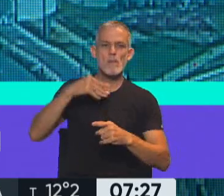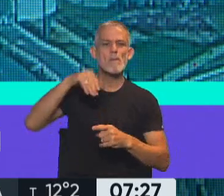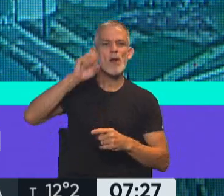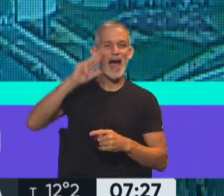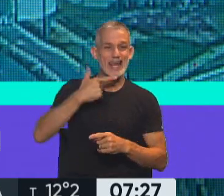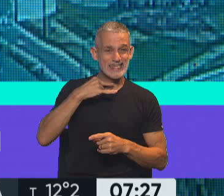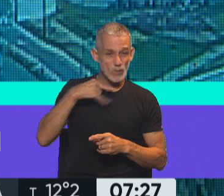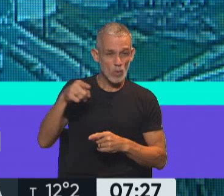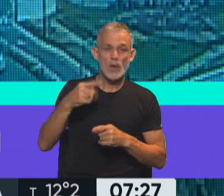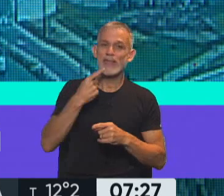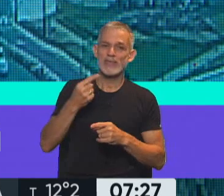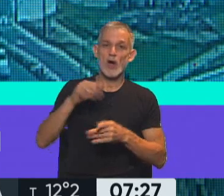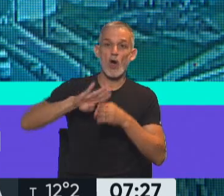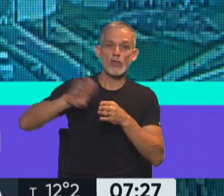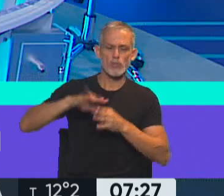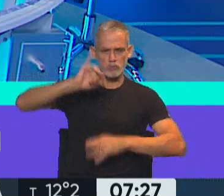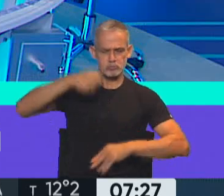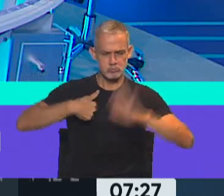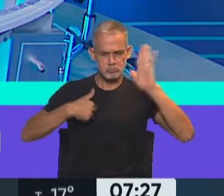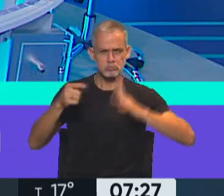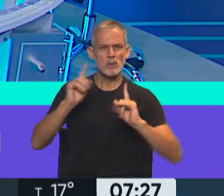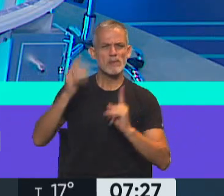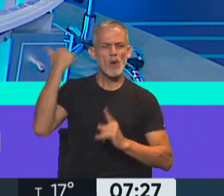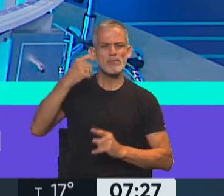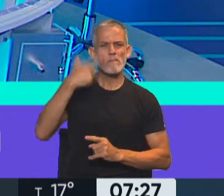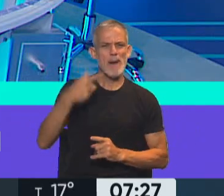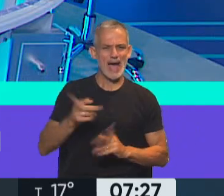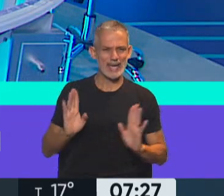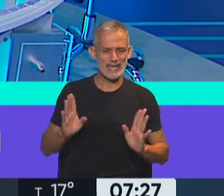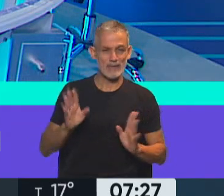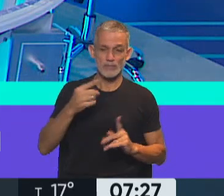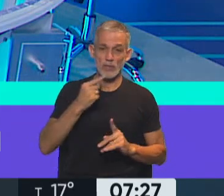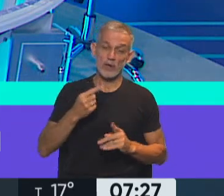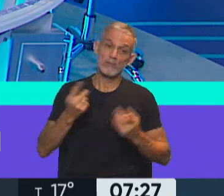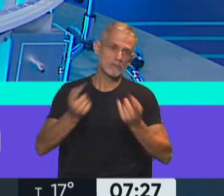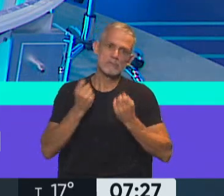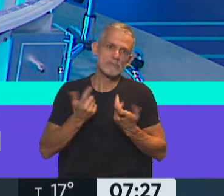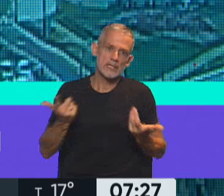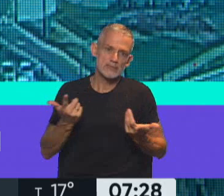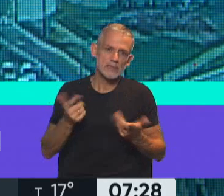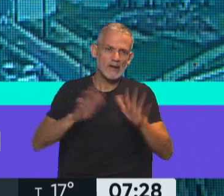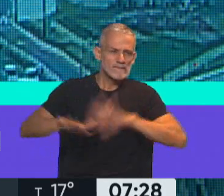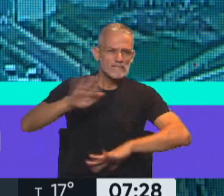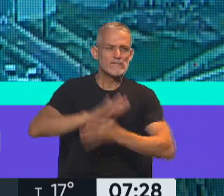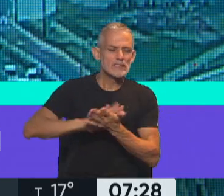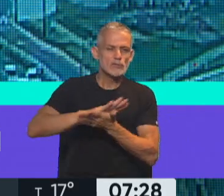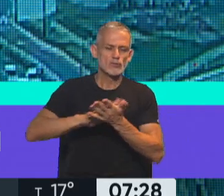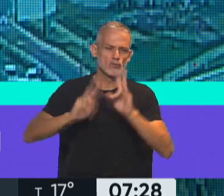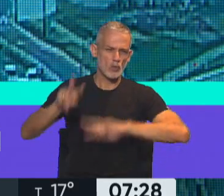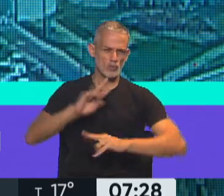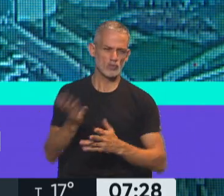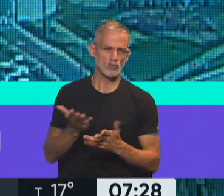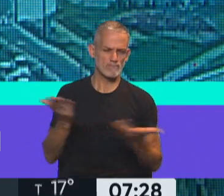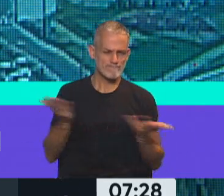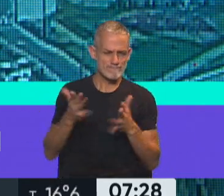reconoció que la deuda la tomó la gestión del ex presidente de mauricio macri pero dijo que era necesario encontrar una solución y esto hace mucho